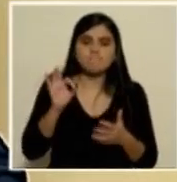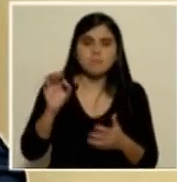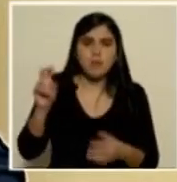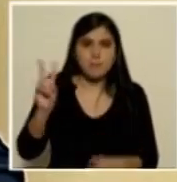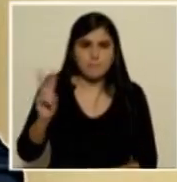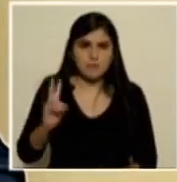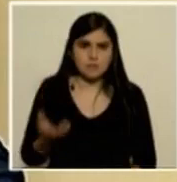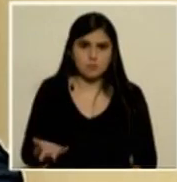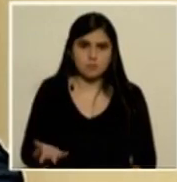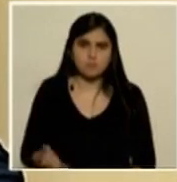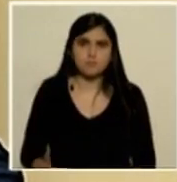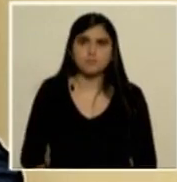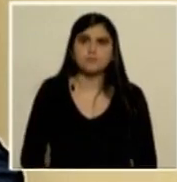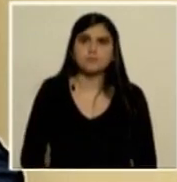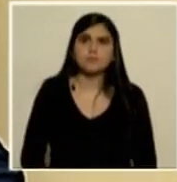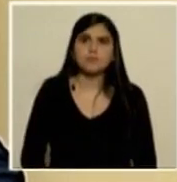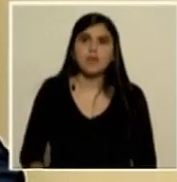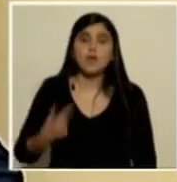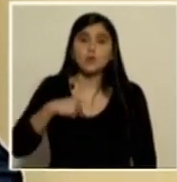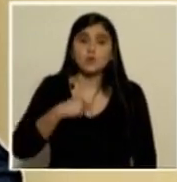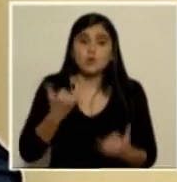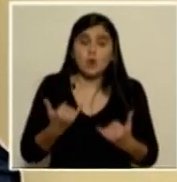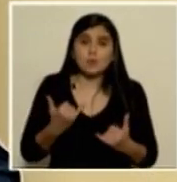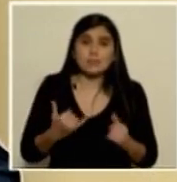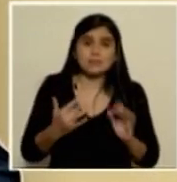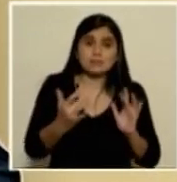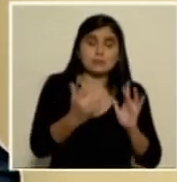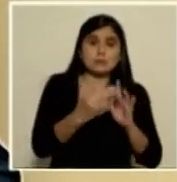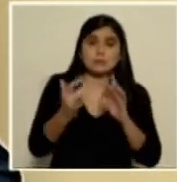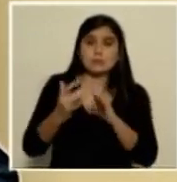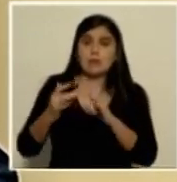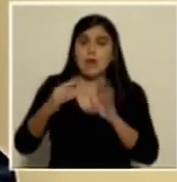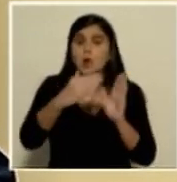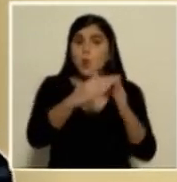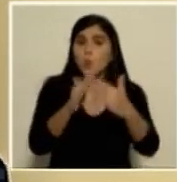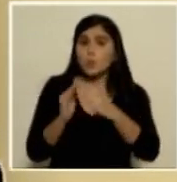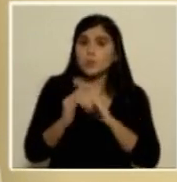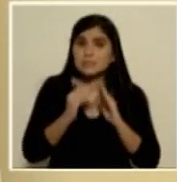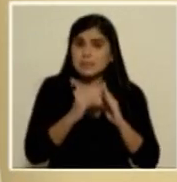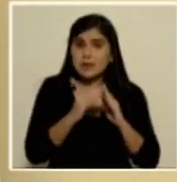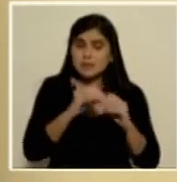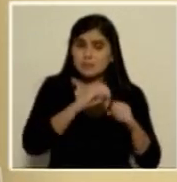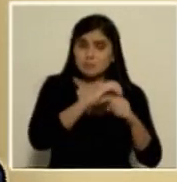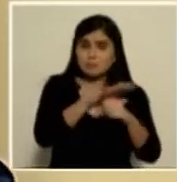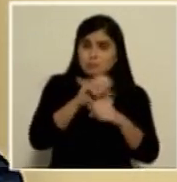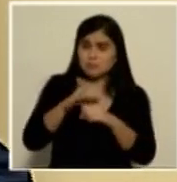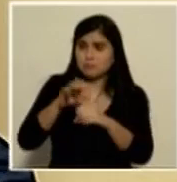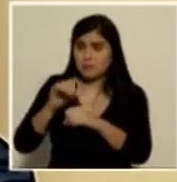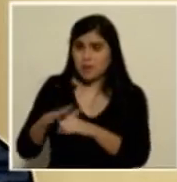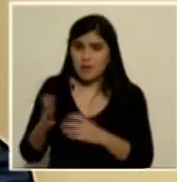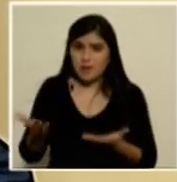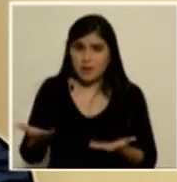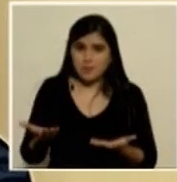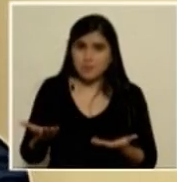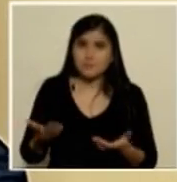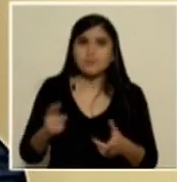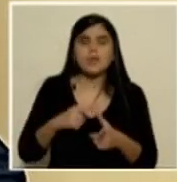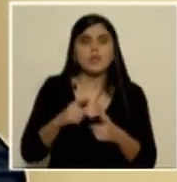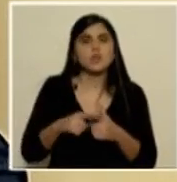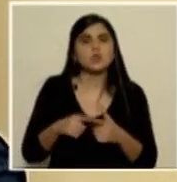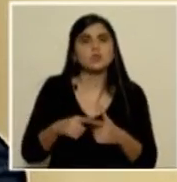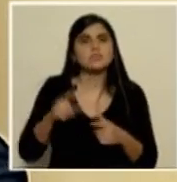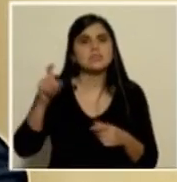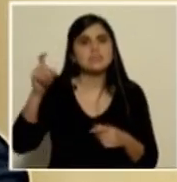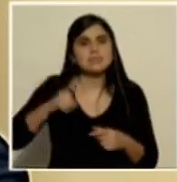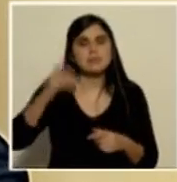que tenemos transmisión comunitaria en el GAM. Y por eso ahí es donde necesitamos retomar dónde están los casos. En este